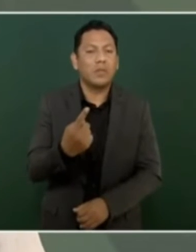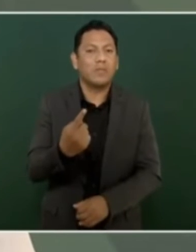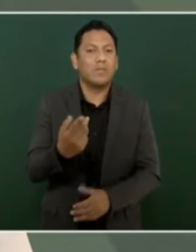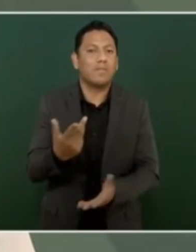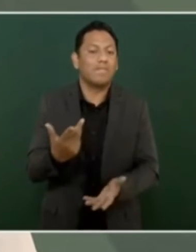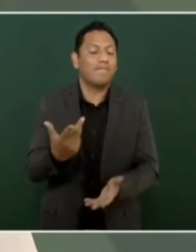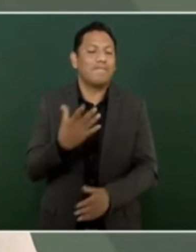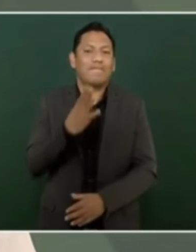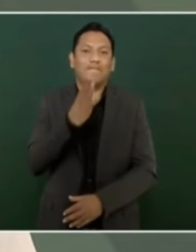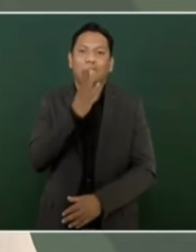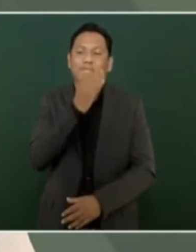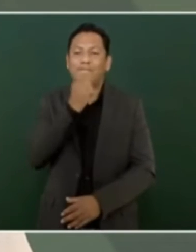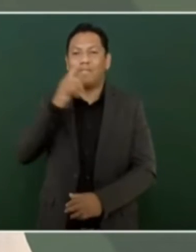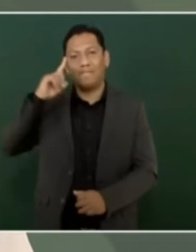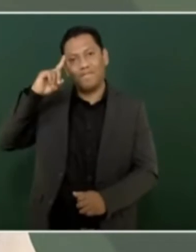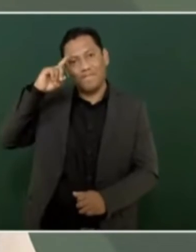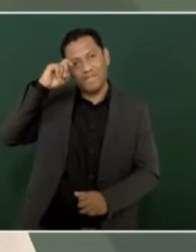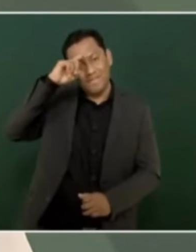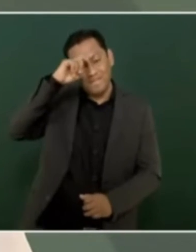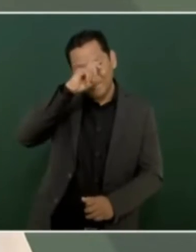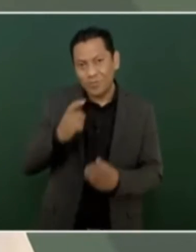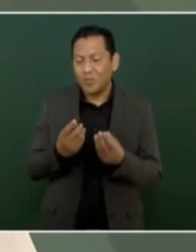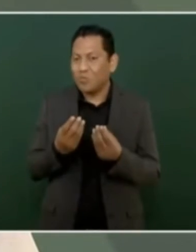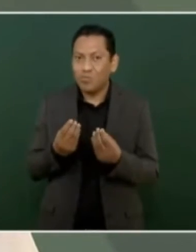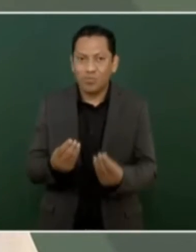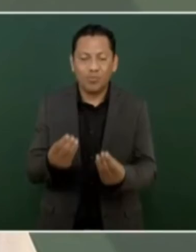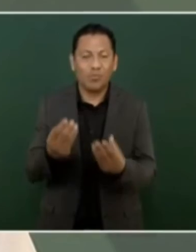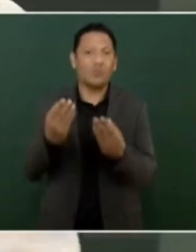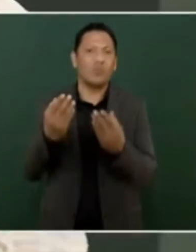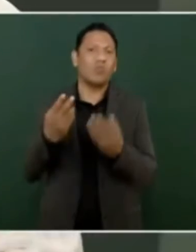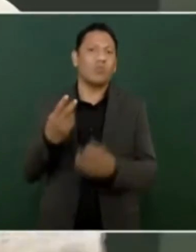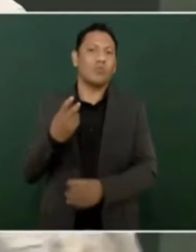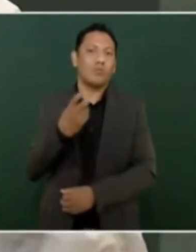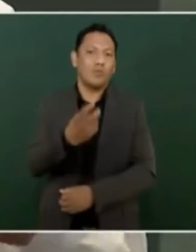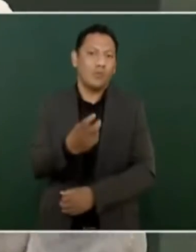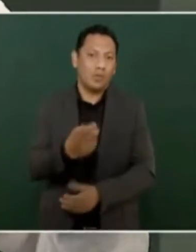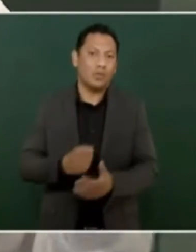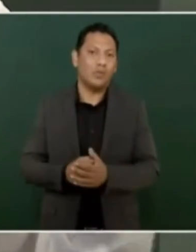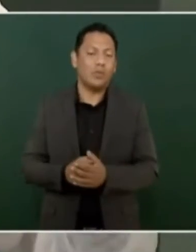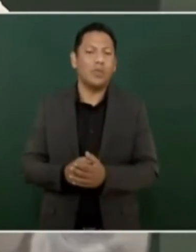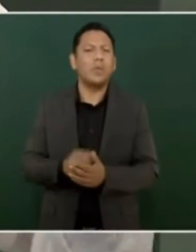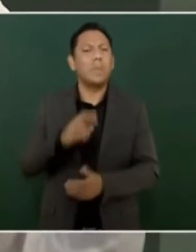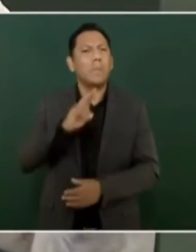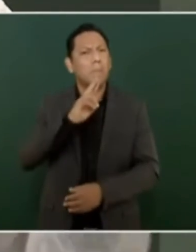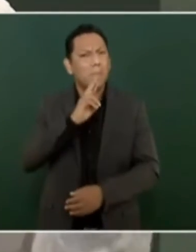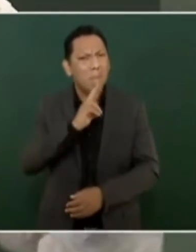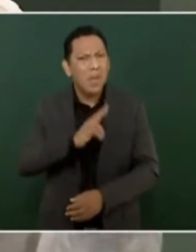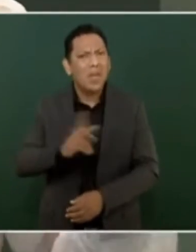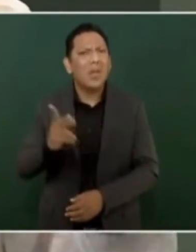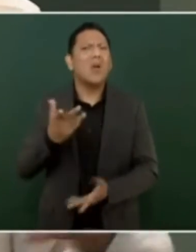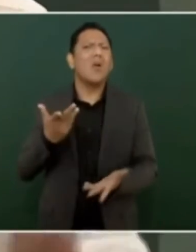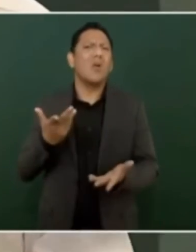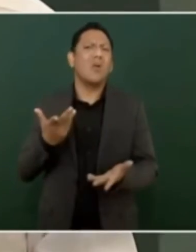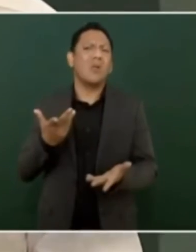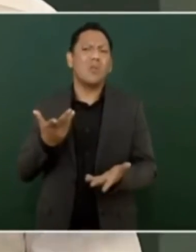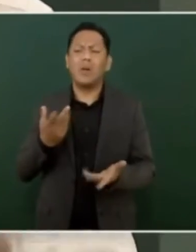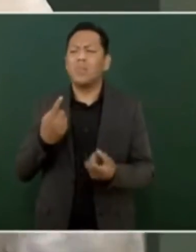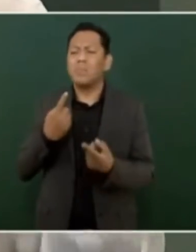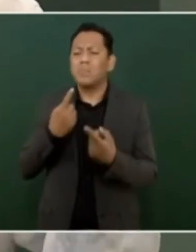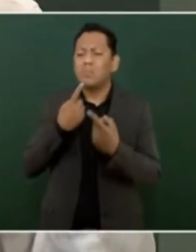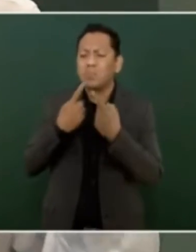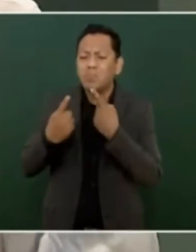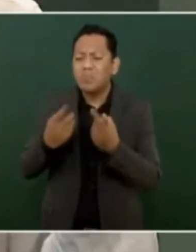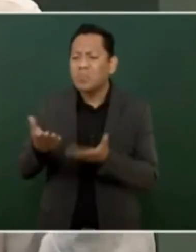se inician las hostilidades, y en vez de buscar de inmediato el diálogo,